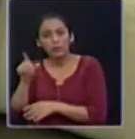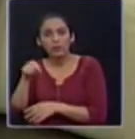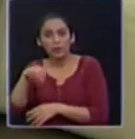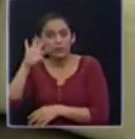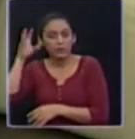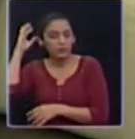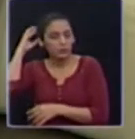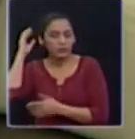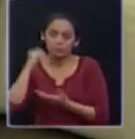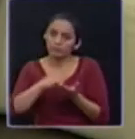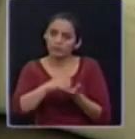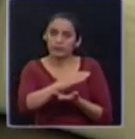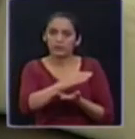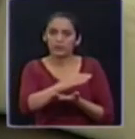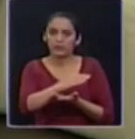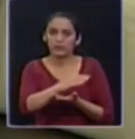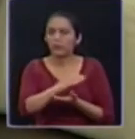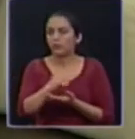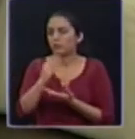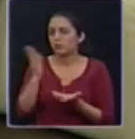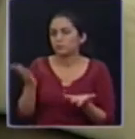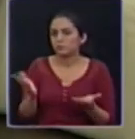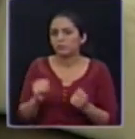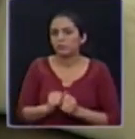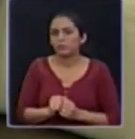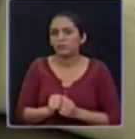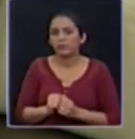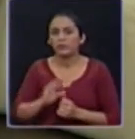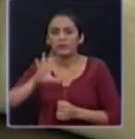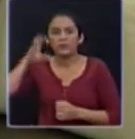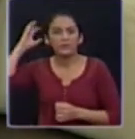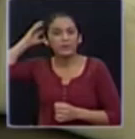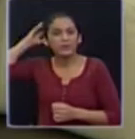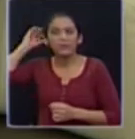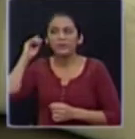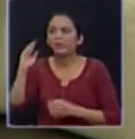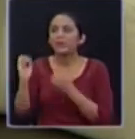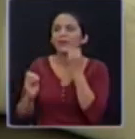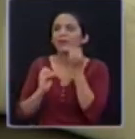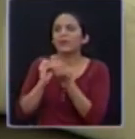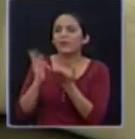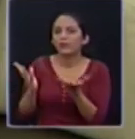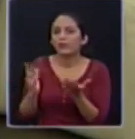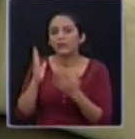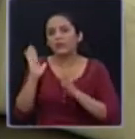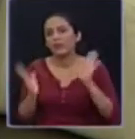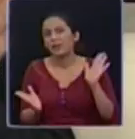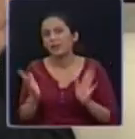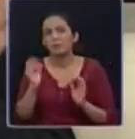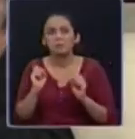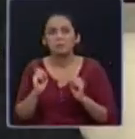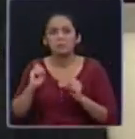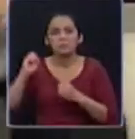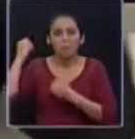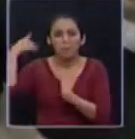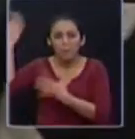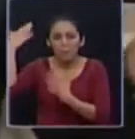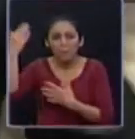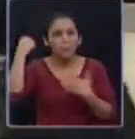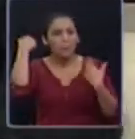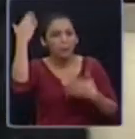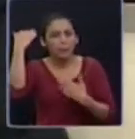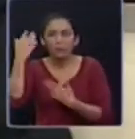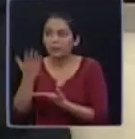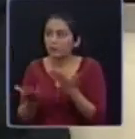Pero ¿qué actividades de proselitismo también ha realizado Cintia Viteri en Venezuela? Además, ahí naturalmente nuestro gobierno, que tiene simpatías